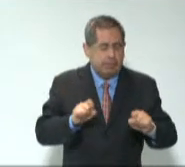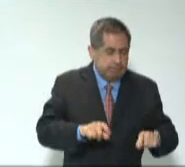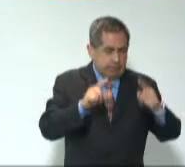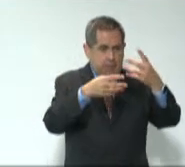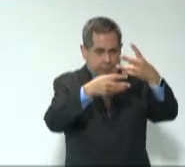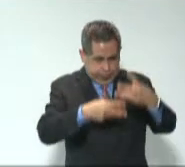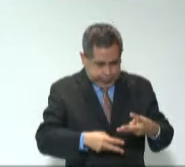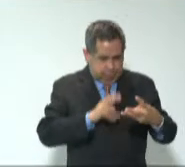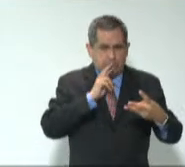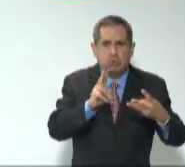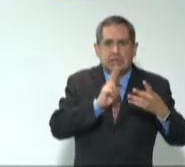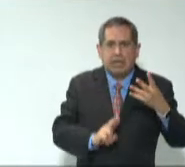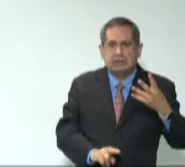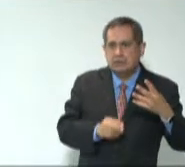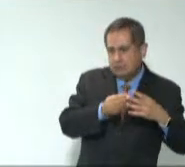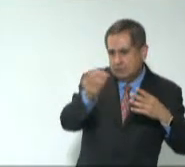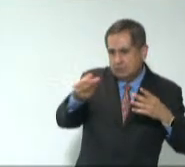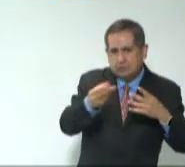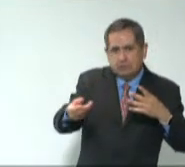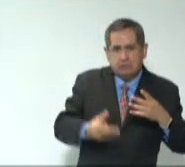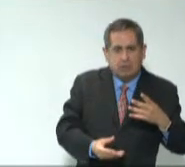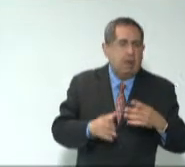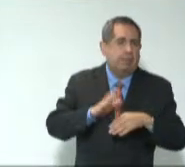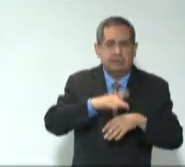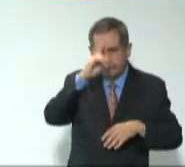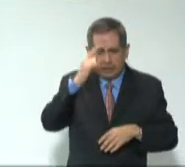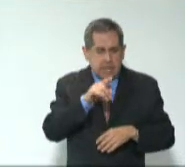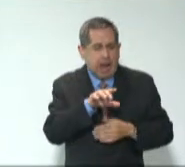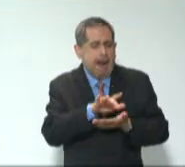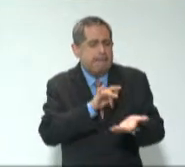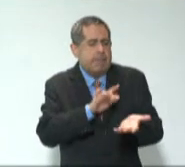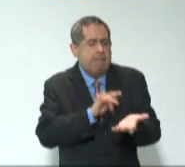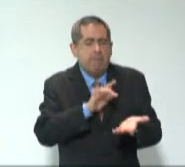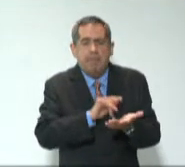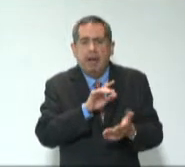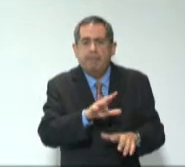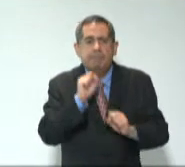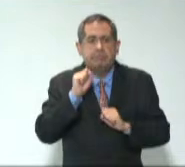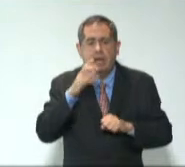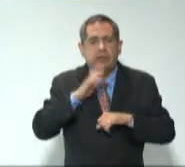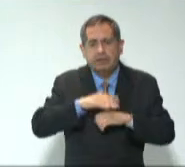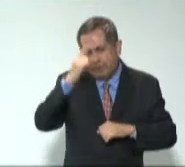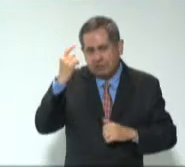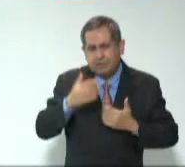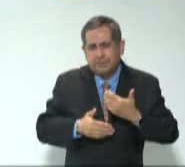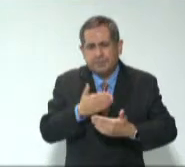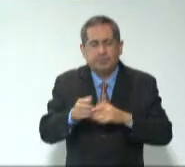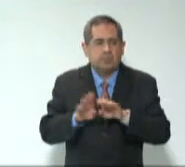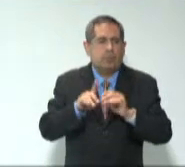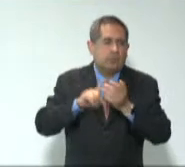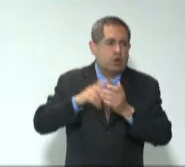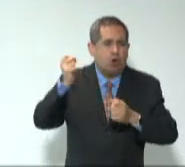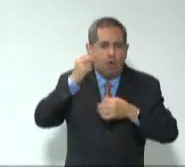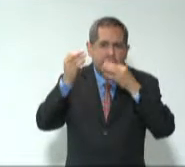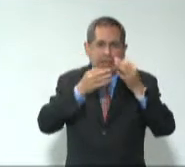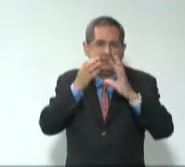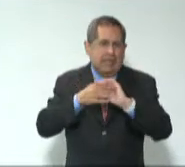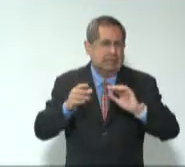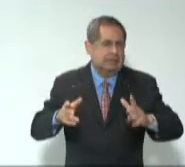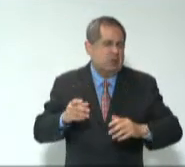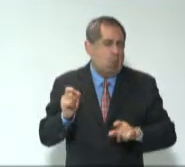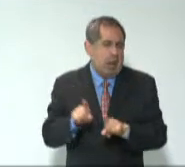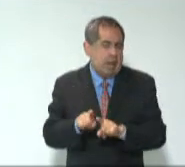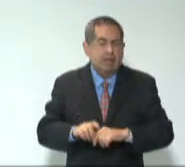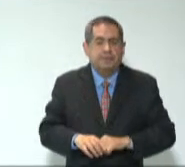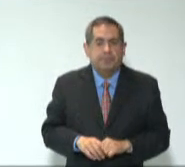respuestas que se han dado y esto permite agilizar la búsqueda igual que la sistematización ya lo decía de las conferencias de prensa